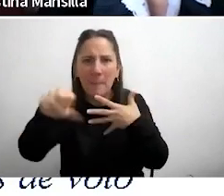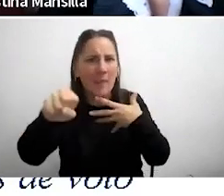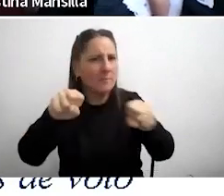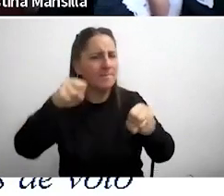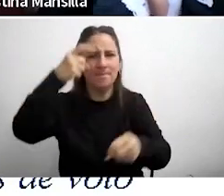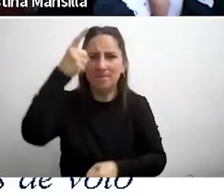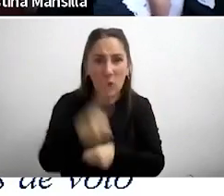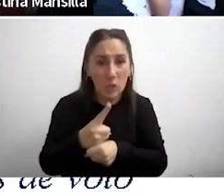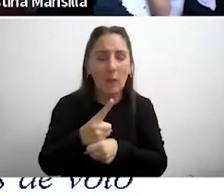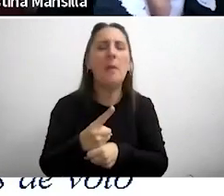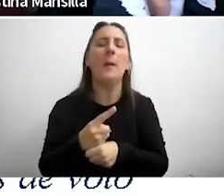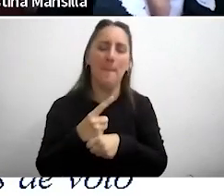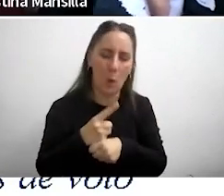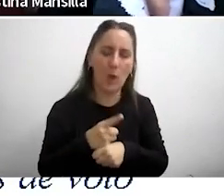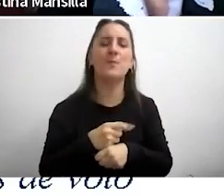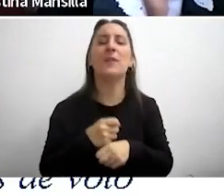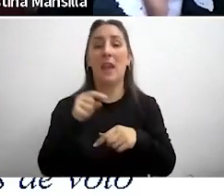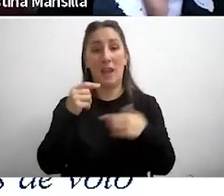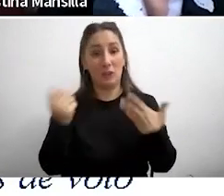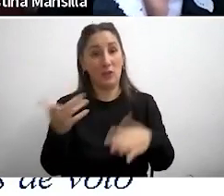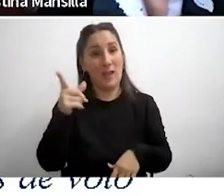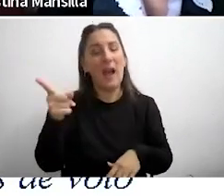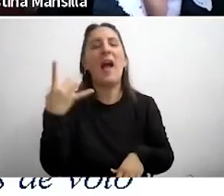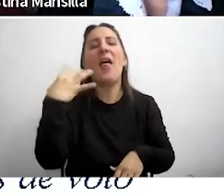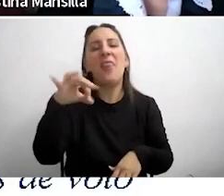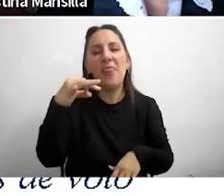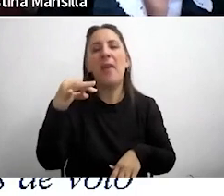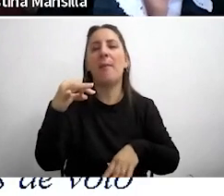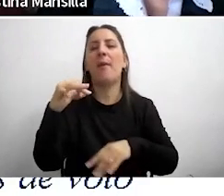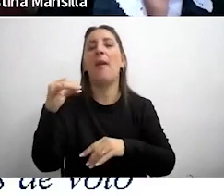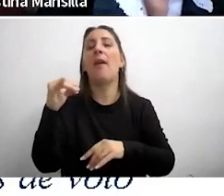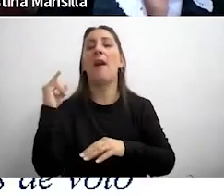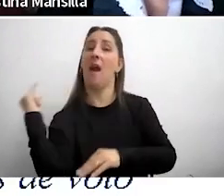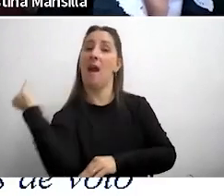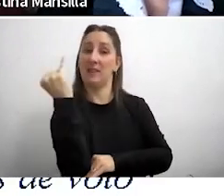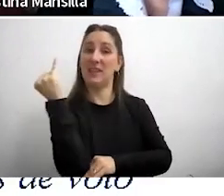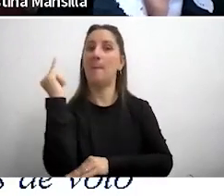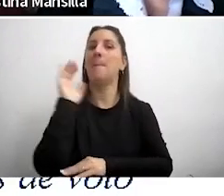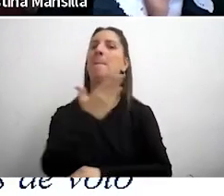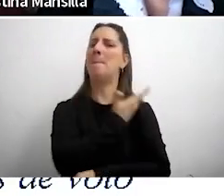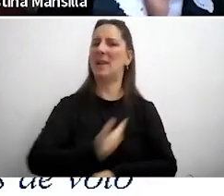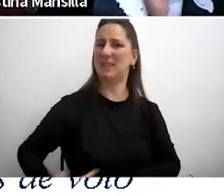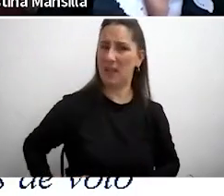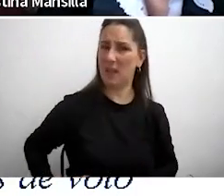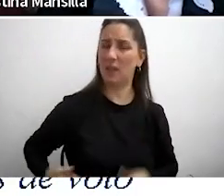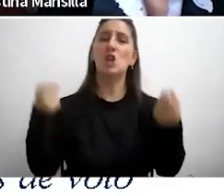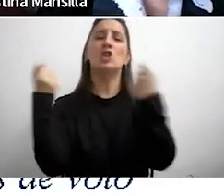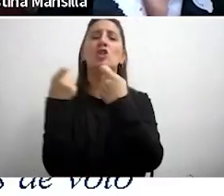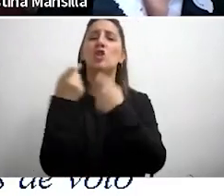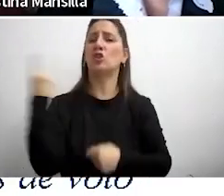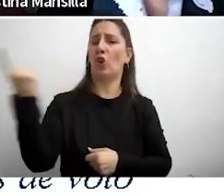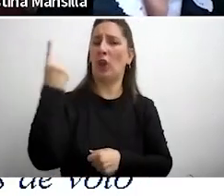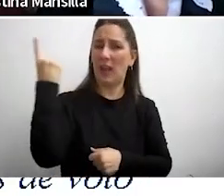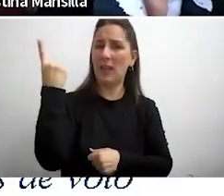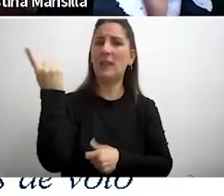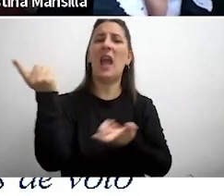¿sí? En este caso deberá informarse al presidente, socio gerente,